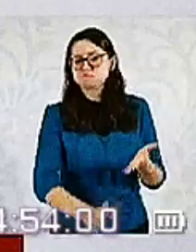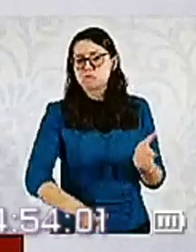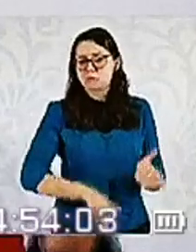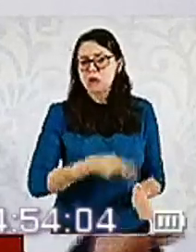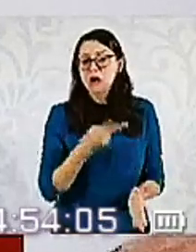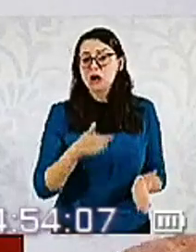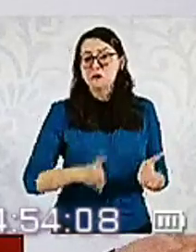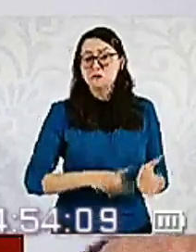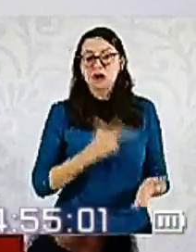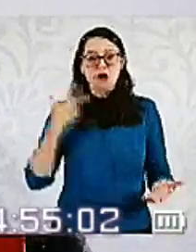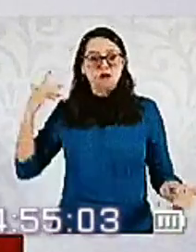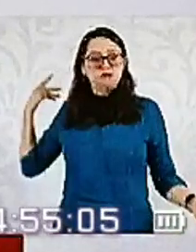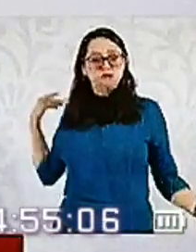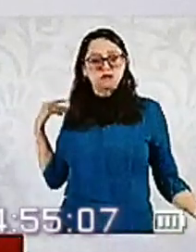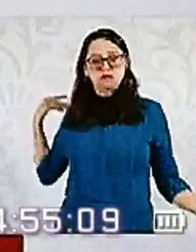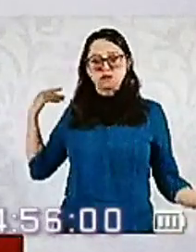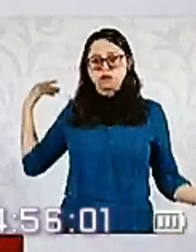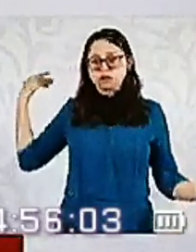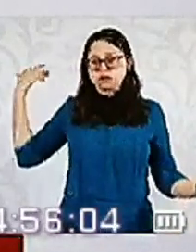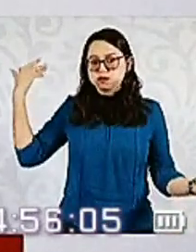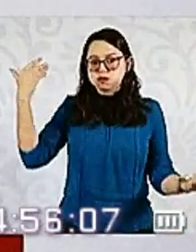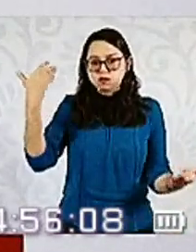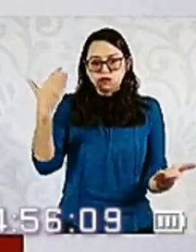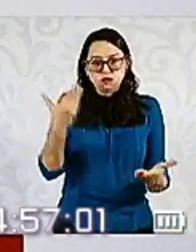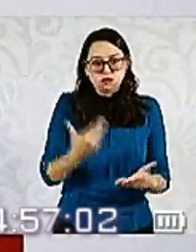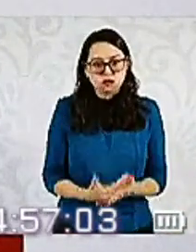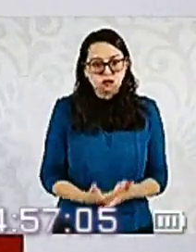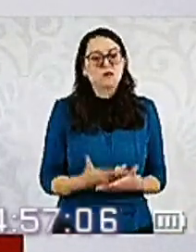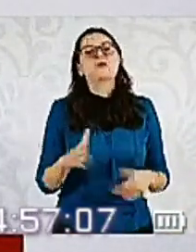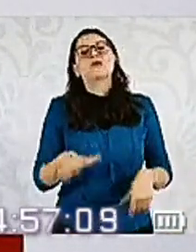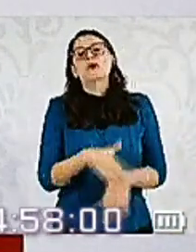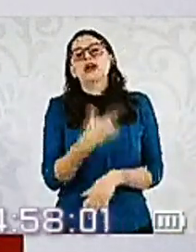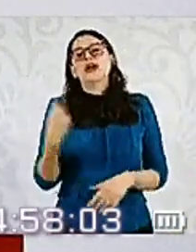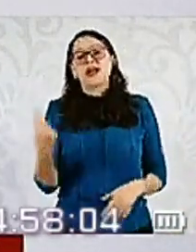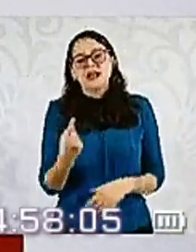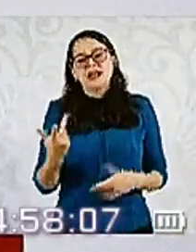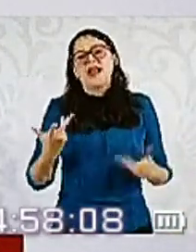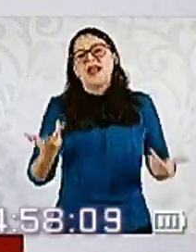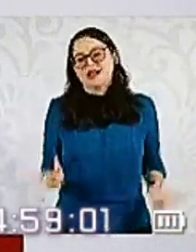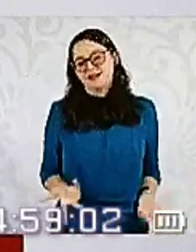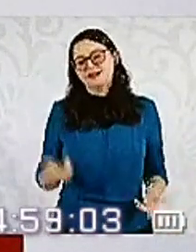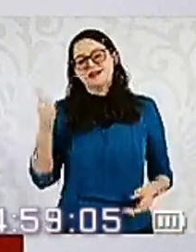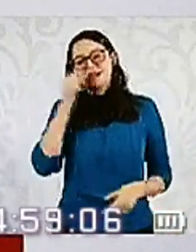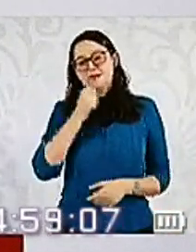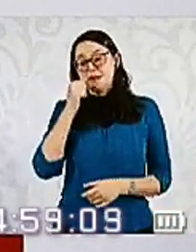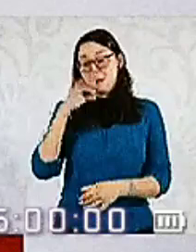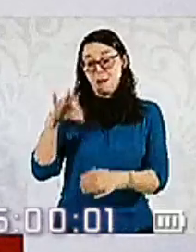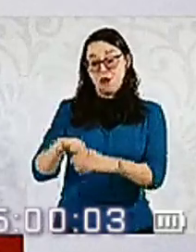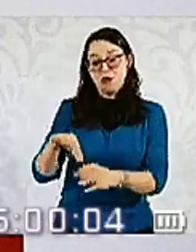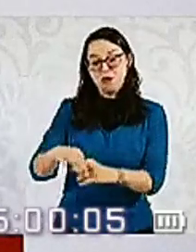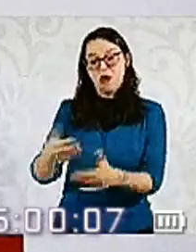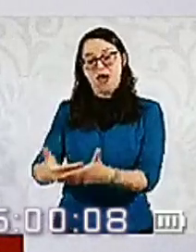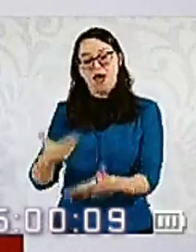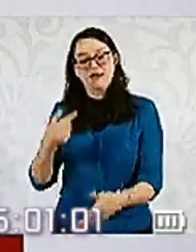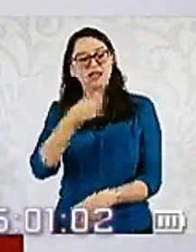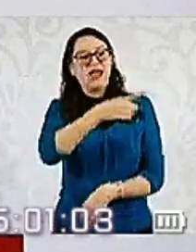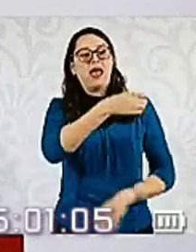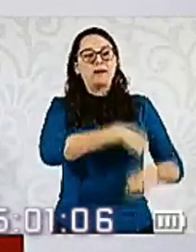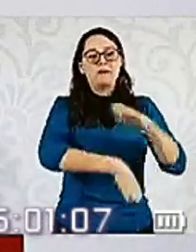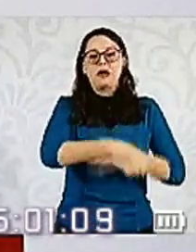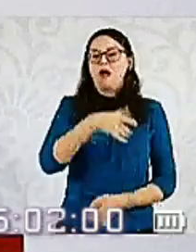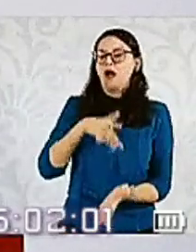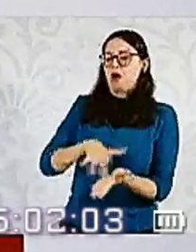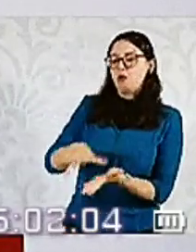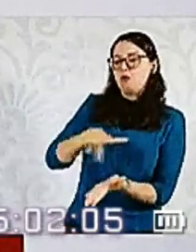impuestos grandes a todos los poderes económicos que habían apoyado en las elecciones previas. Y eso al final del día nada más se traduce